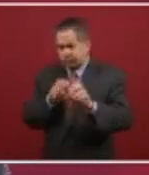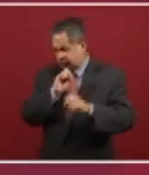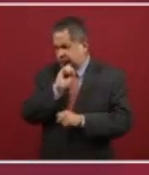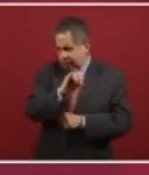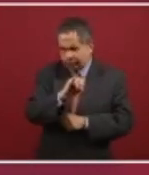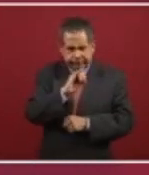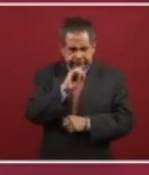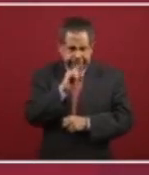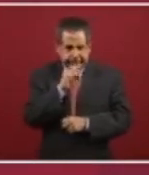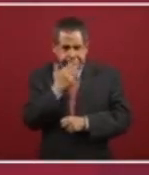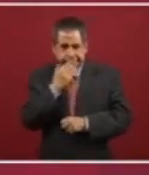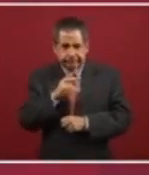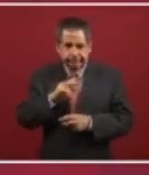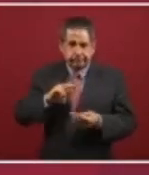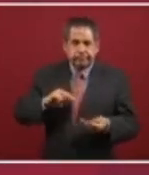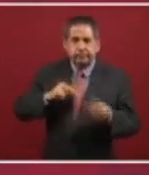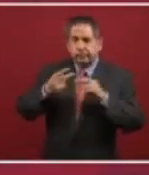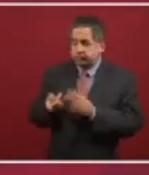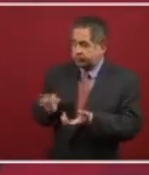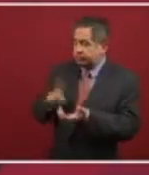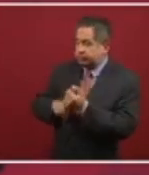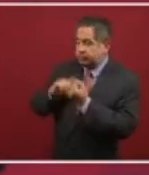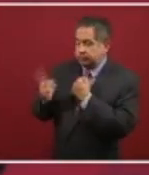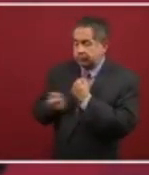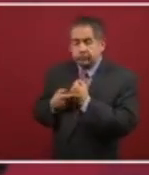al mismo tiempo atender las causas